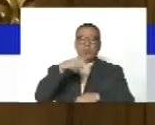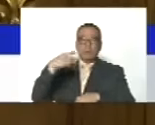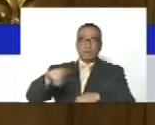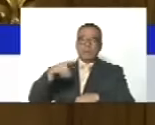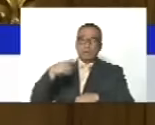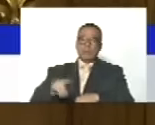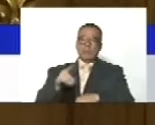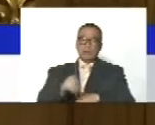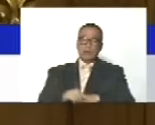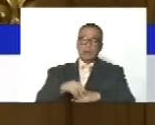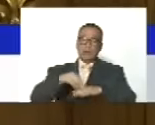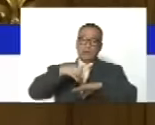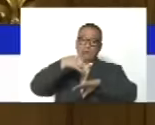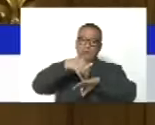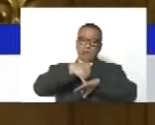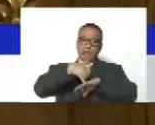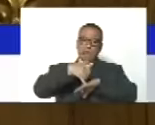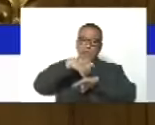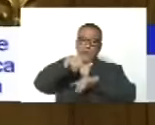derecha decadente...